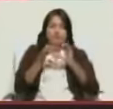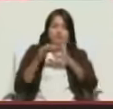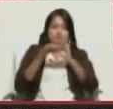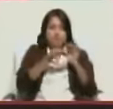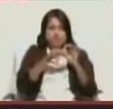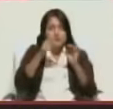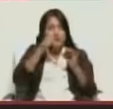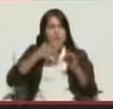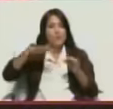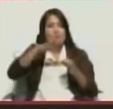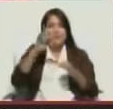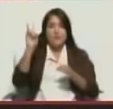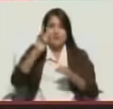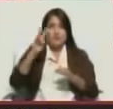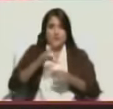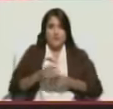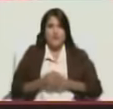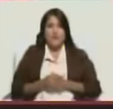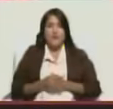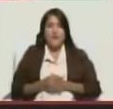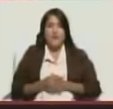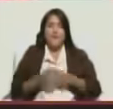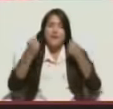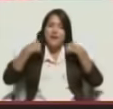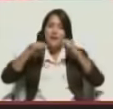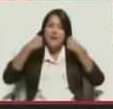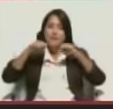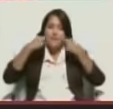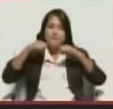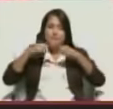pueblo de Venezuela en el simulacro